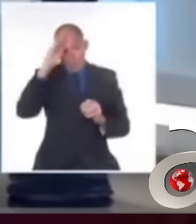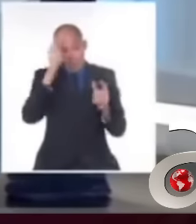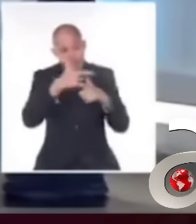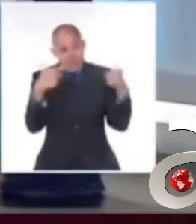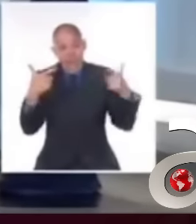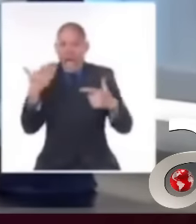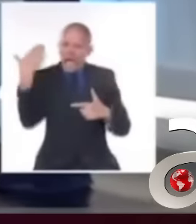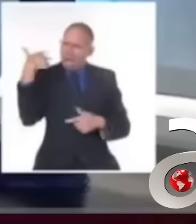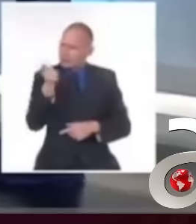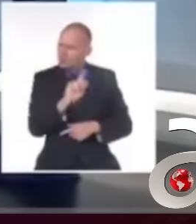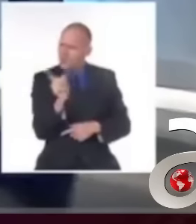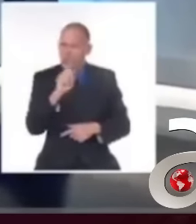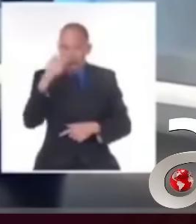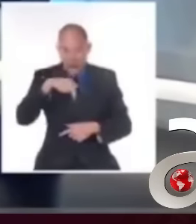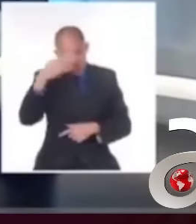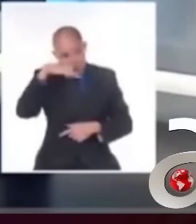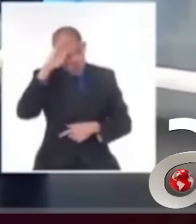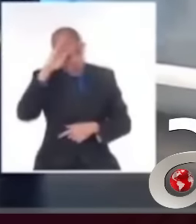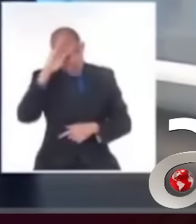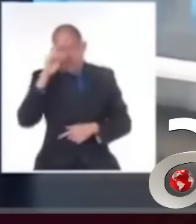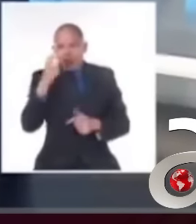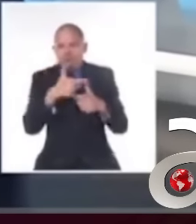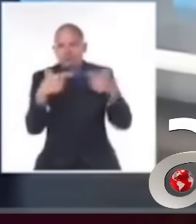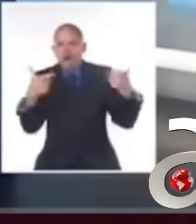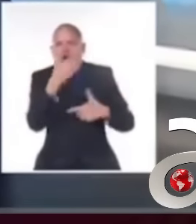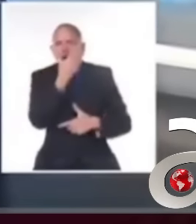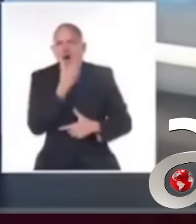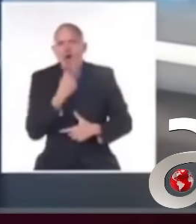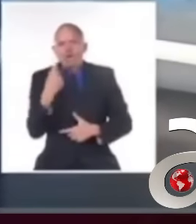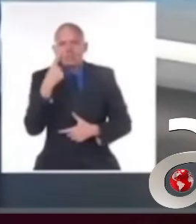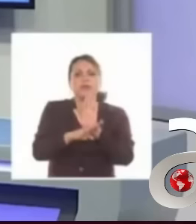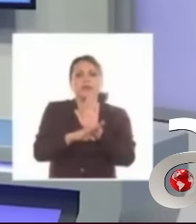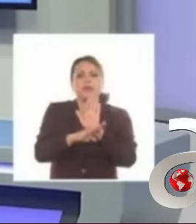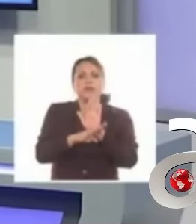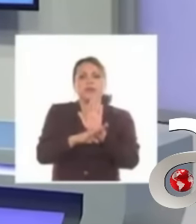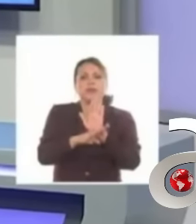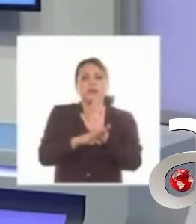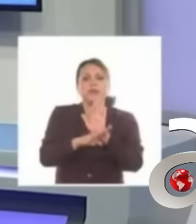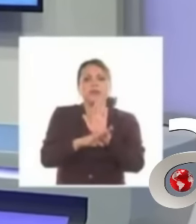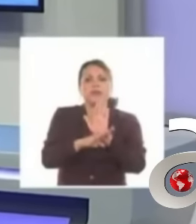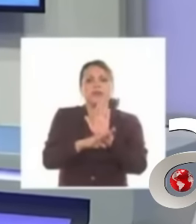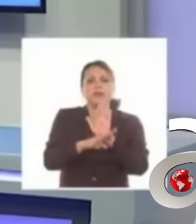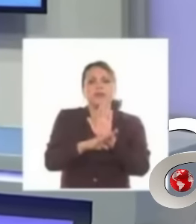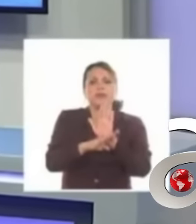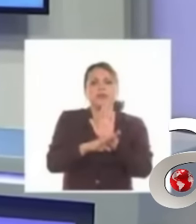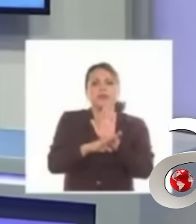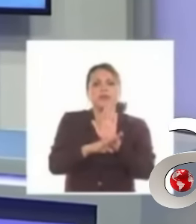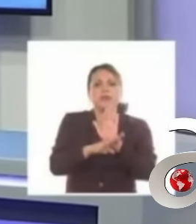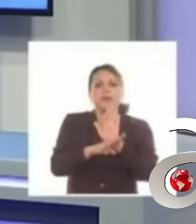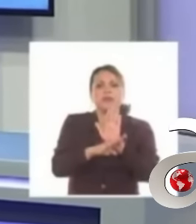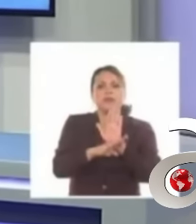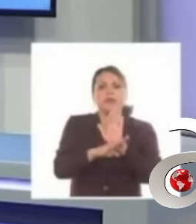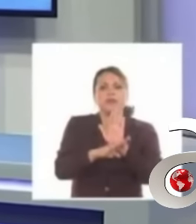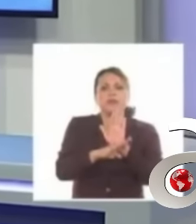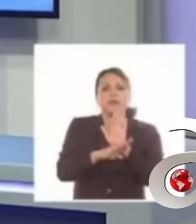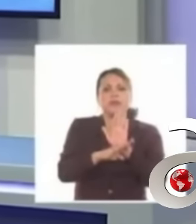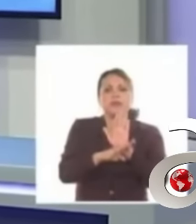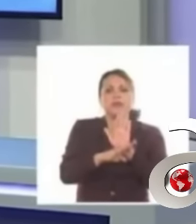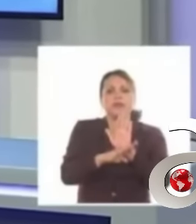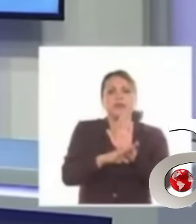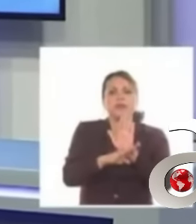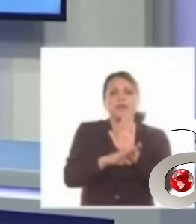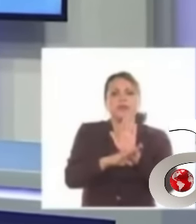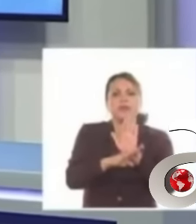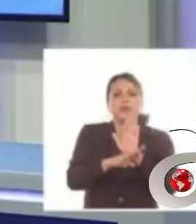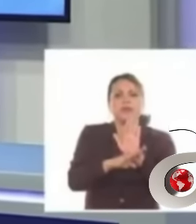desfavorecidos. La falta de perspectivas en Cuba, donde incluso un empleo honesto no garantiza un sustento adecuado, empuja a